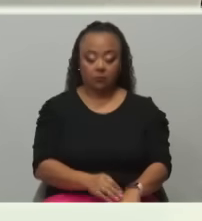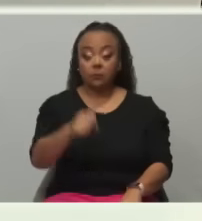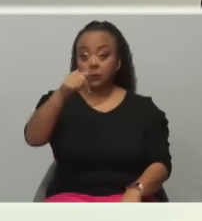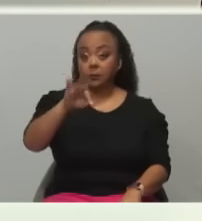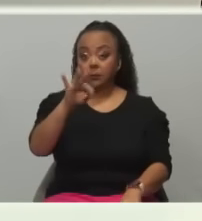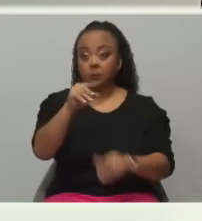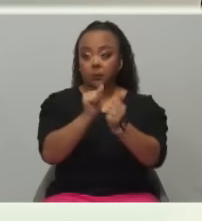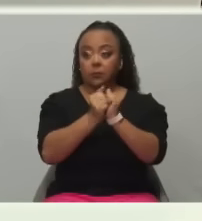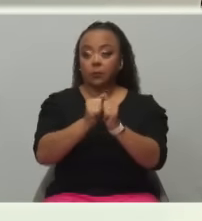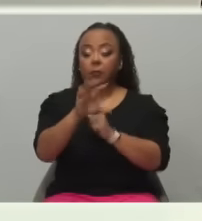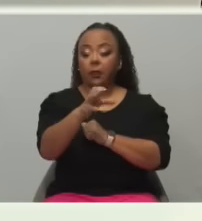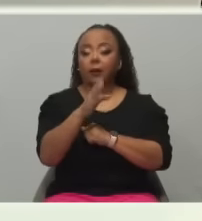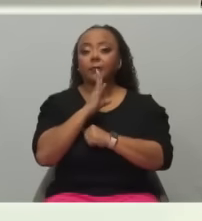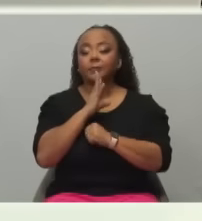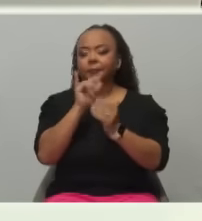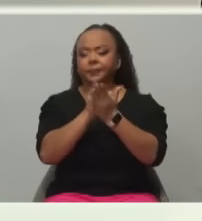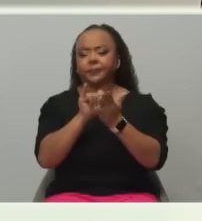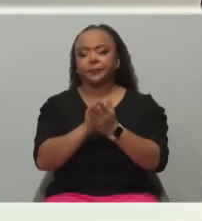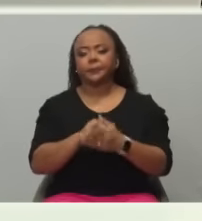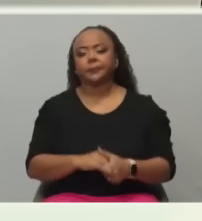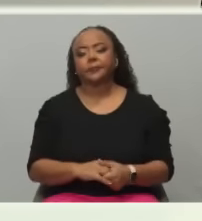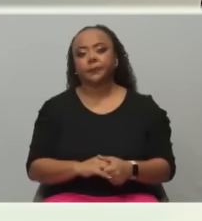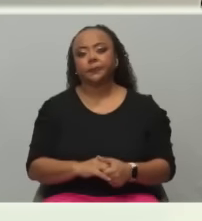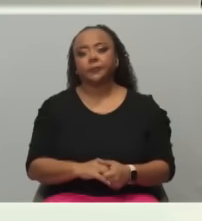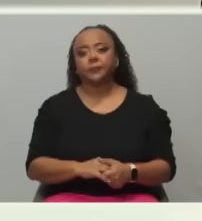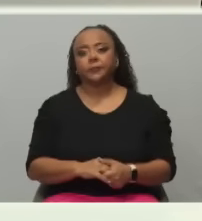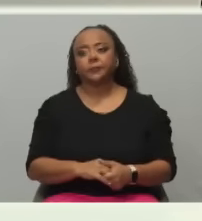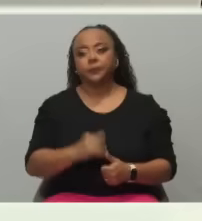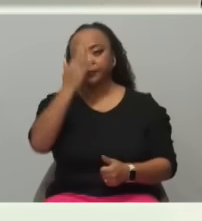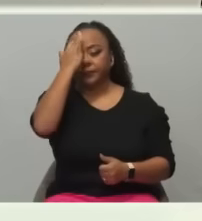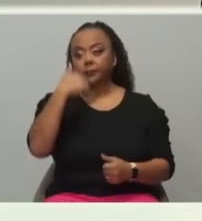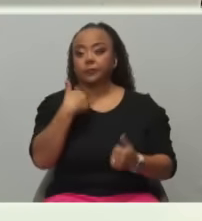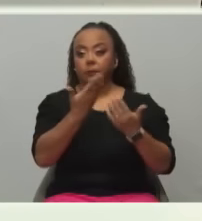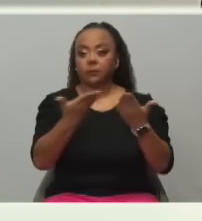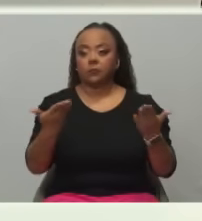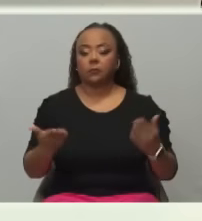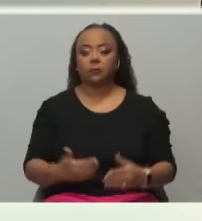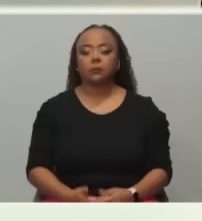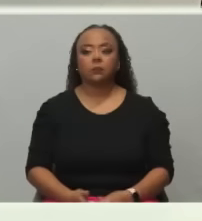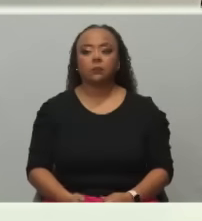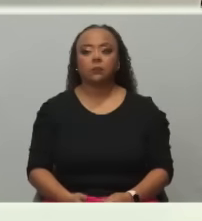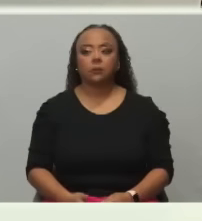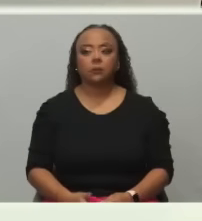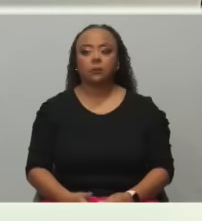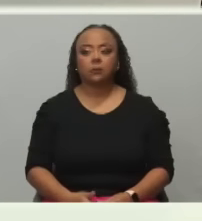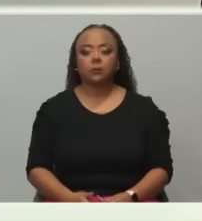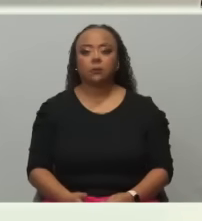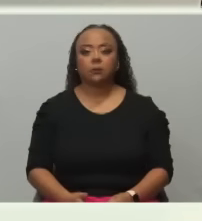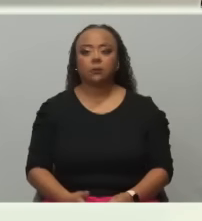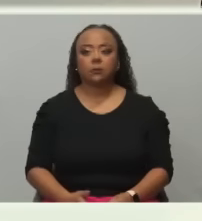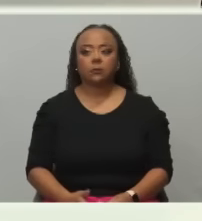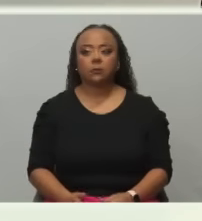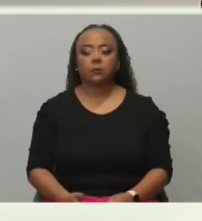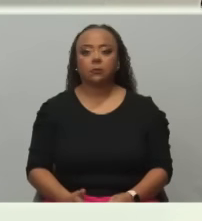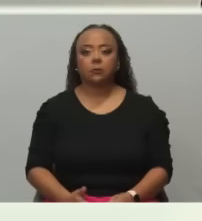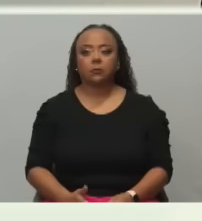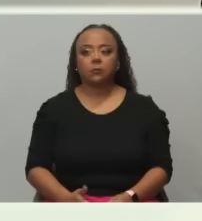con con Tomás hablábamos de esto porque hay cosas que no son